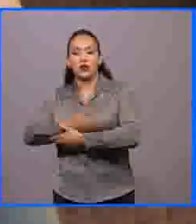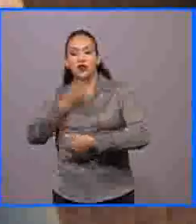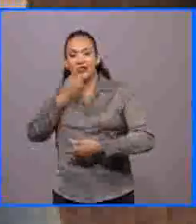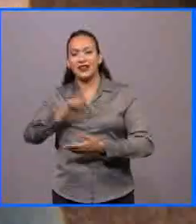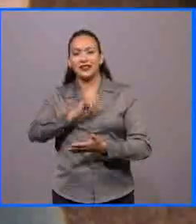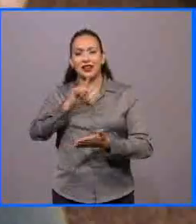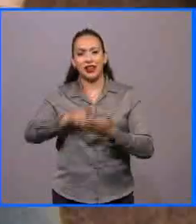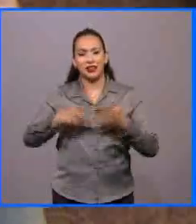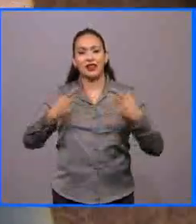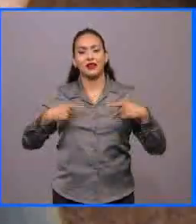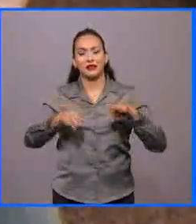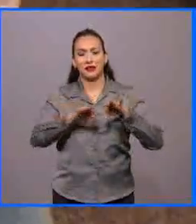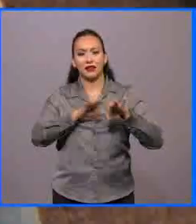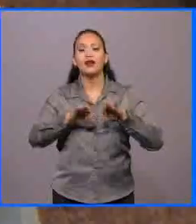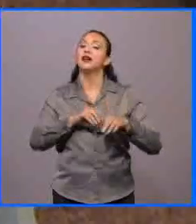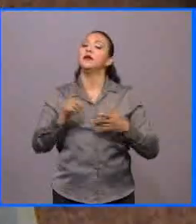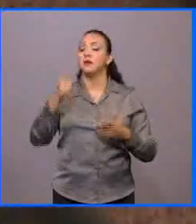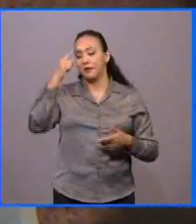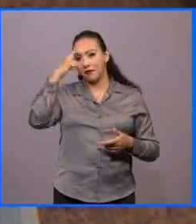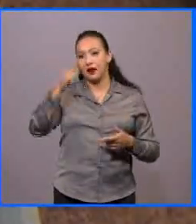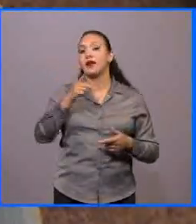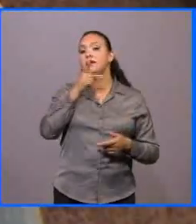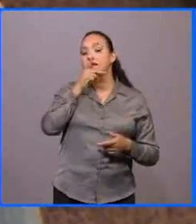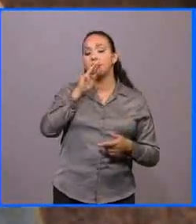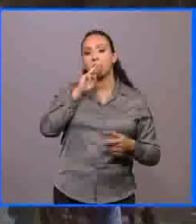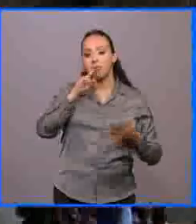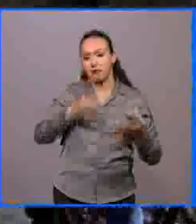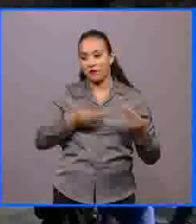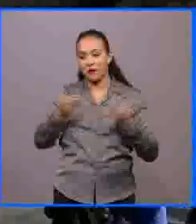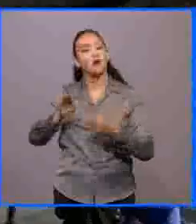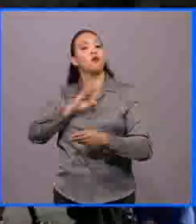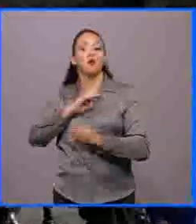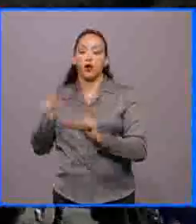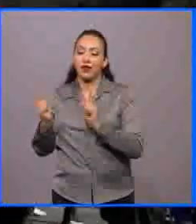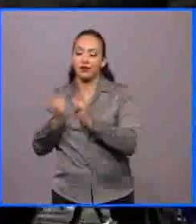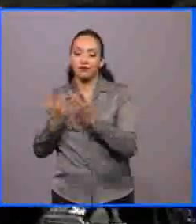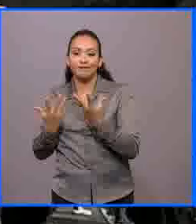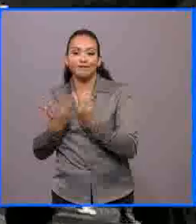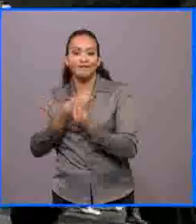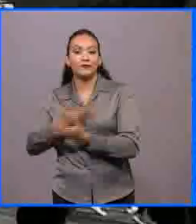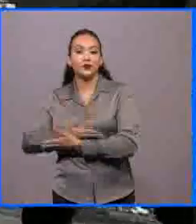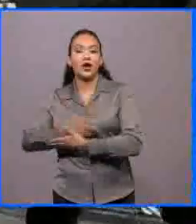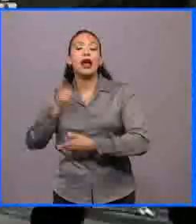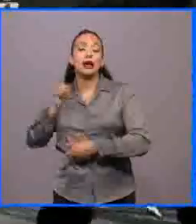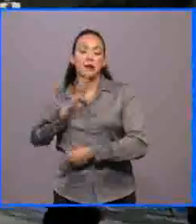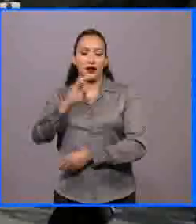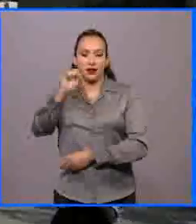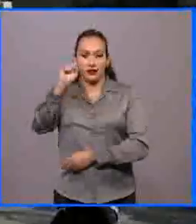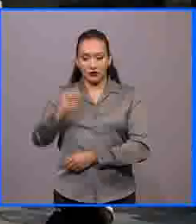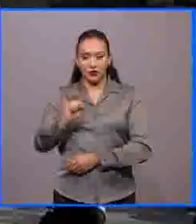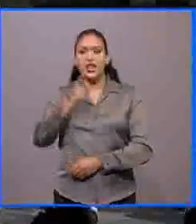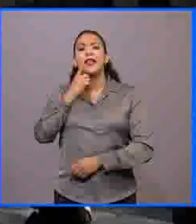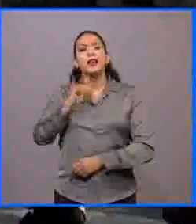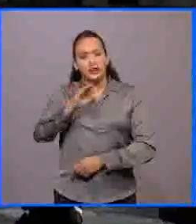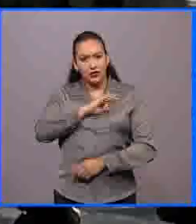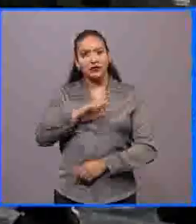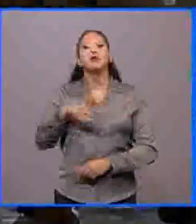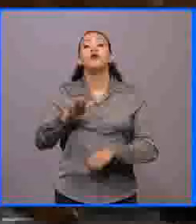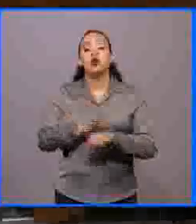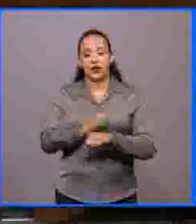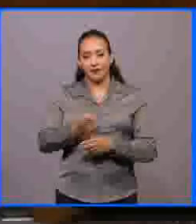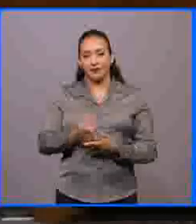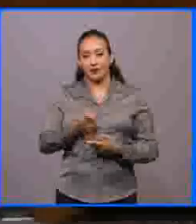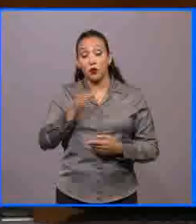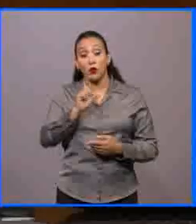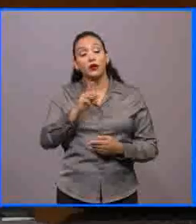Trabajadores al Servicio de los Poderes de Estado y Municipios de Baja California Sur. Resolvió que es válido siempre que se entienda que la